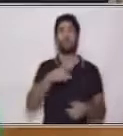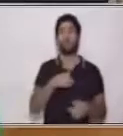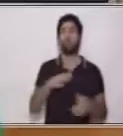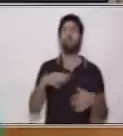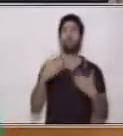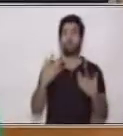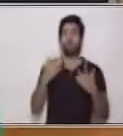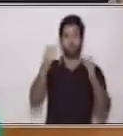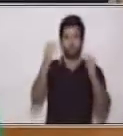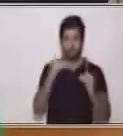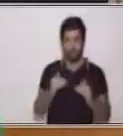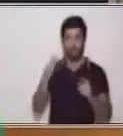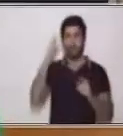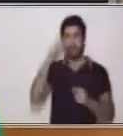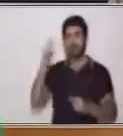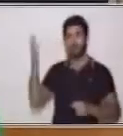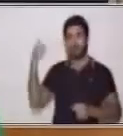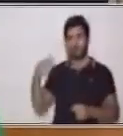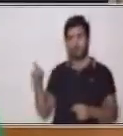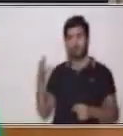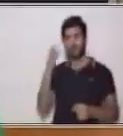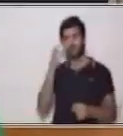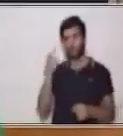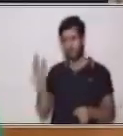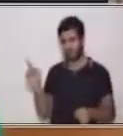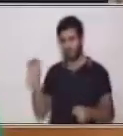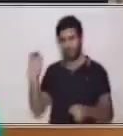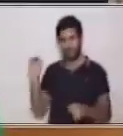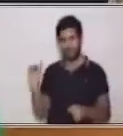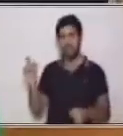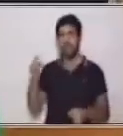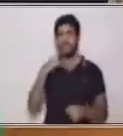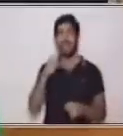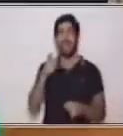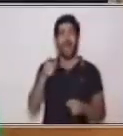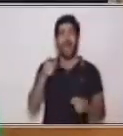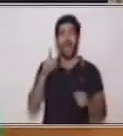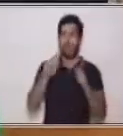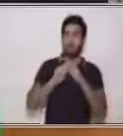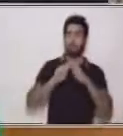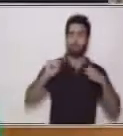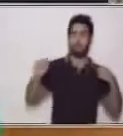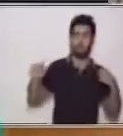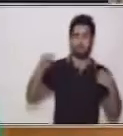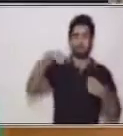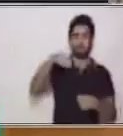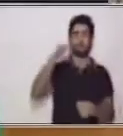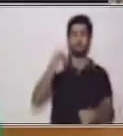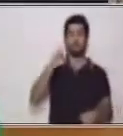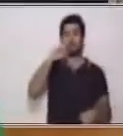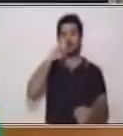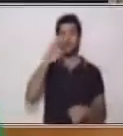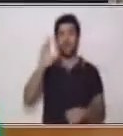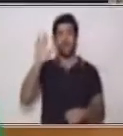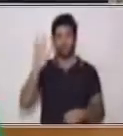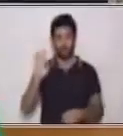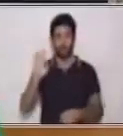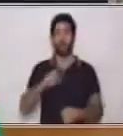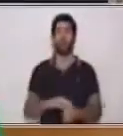lo dijo nuestra amiga Clementina. ¿Cuál era? El metro. La cinta métrica.